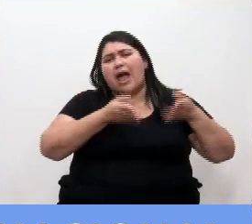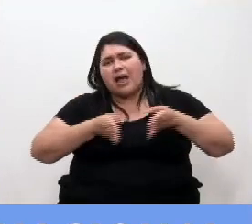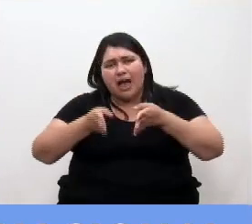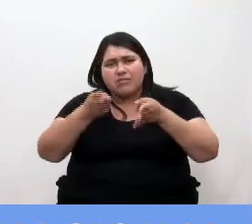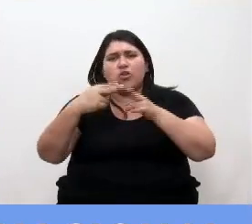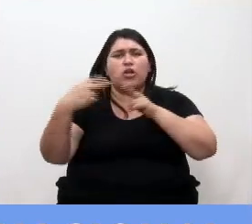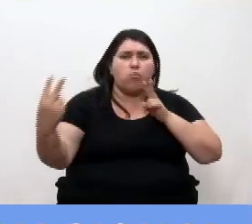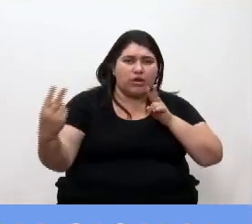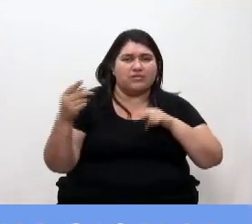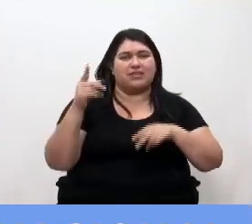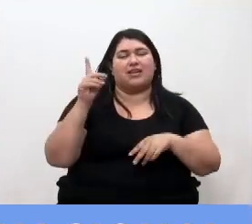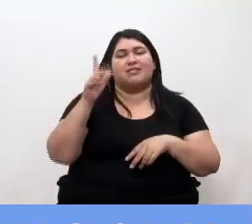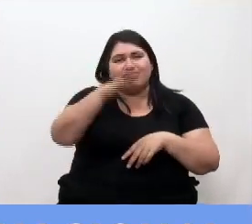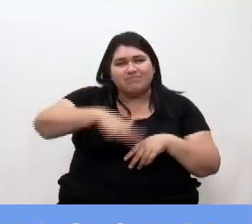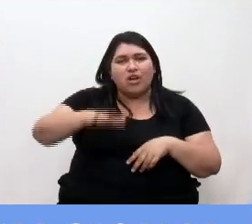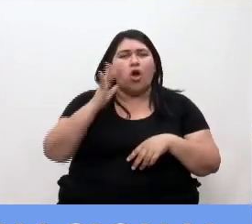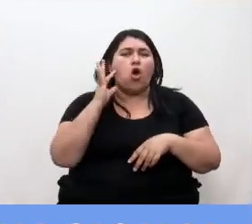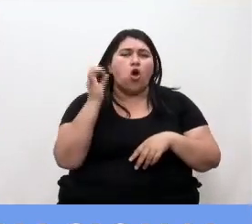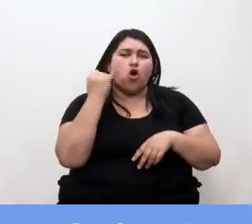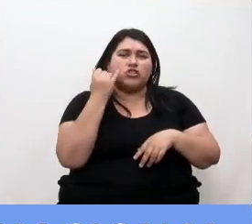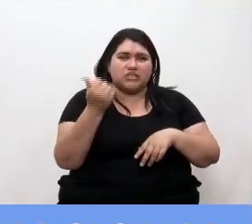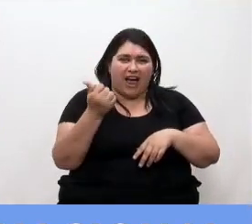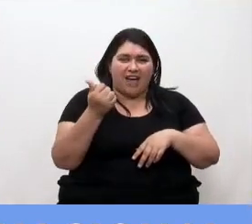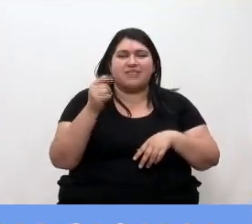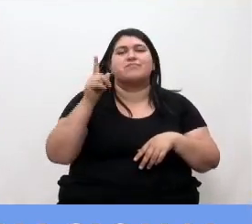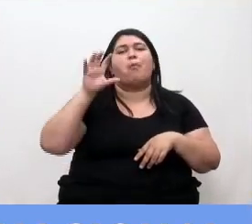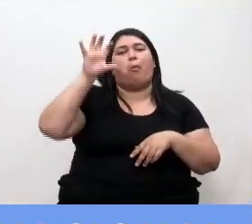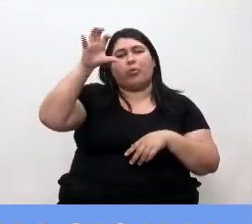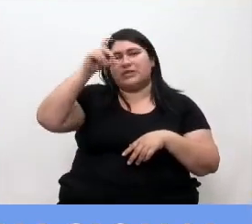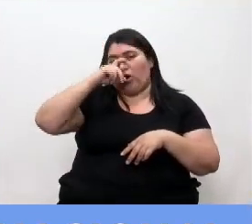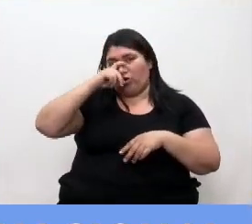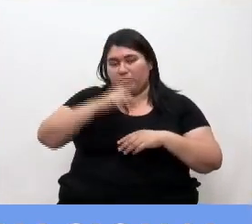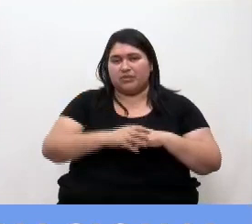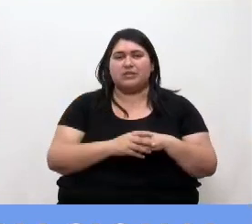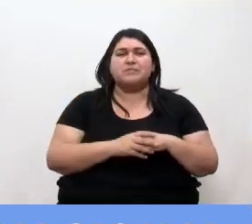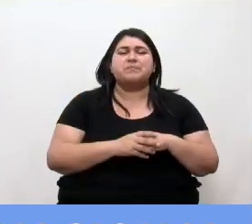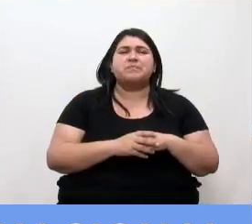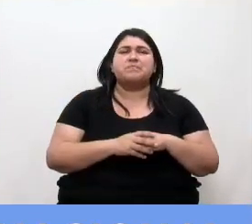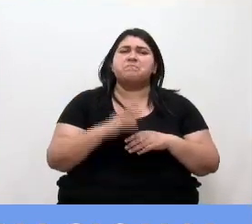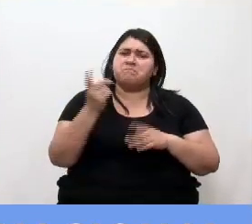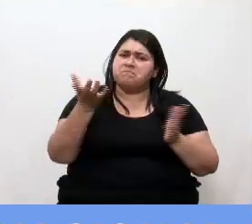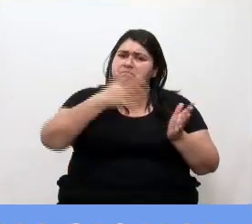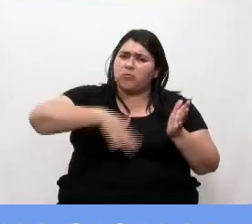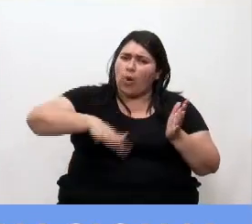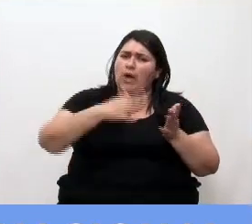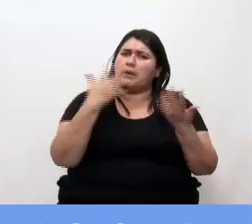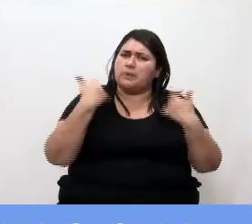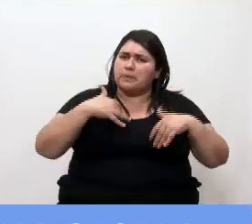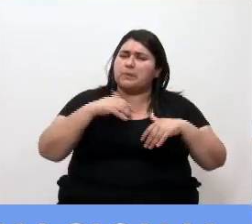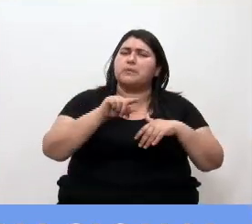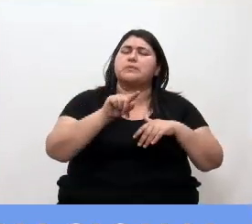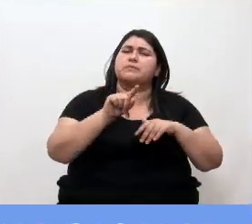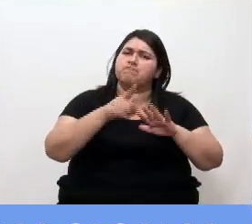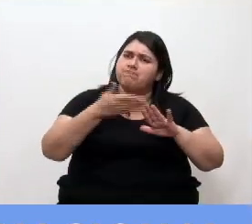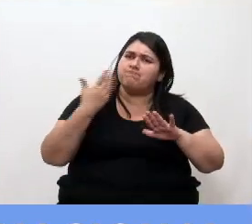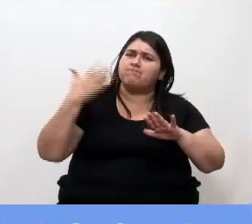corrientes un inmueble que tiene tiene que ver con con un pasaje histórico de